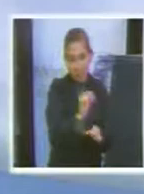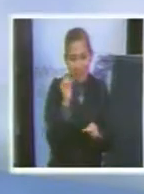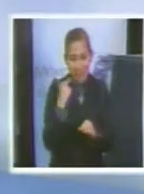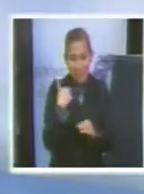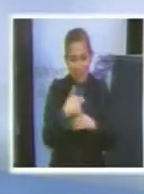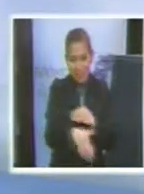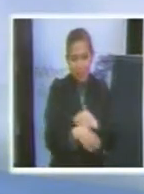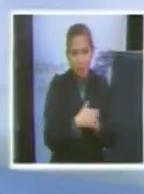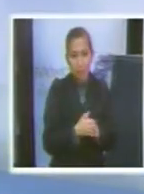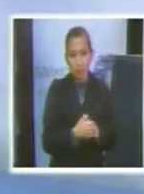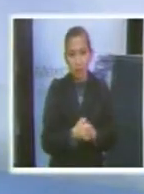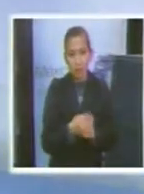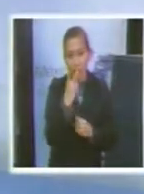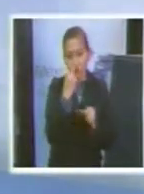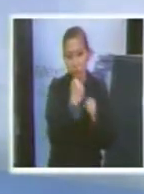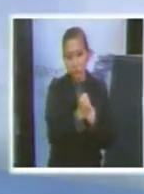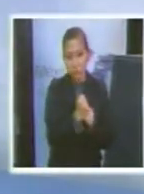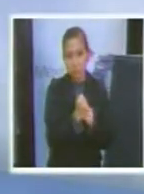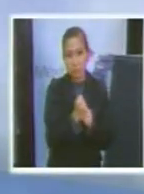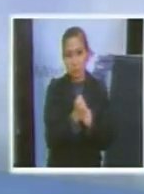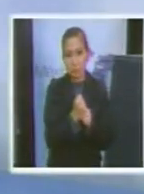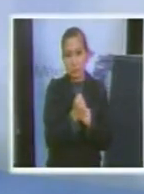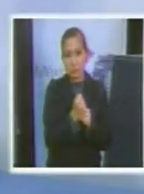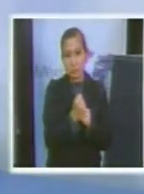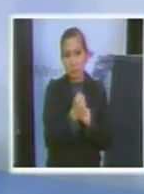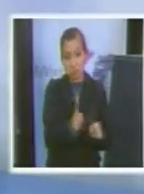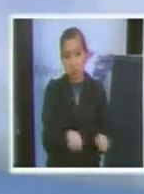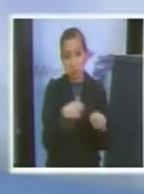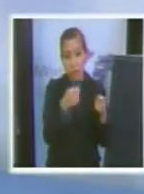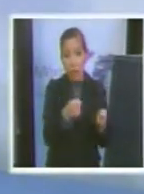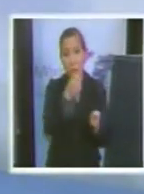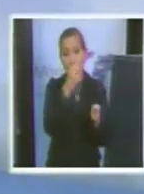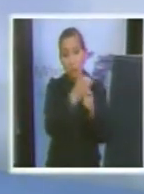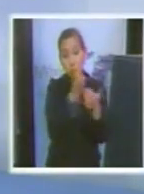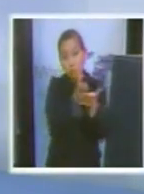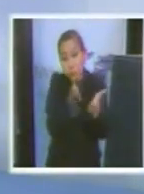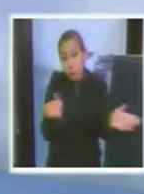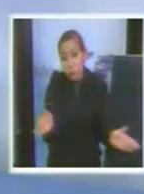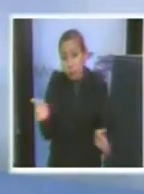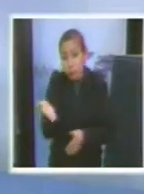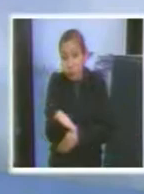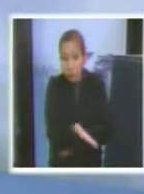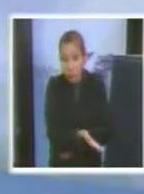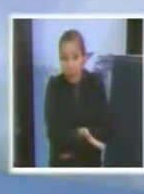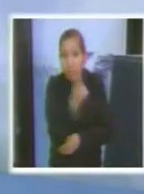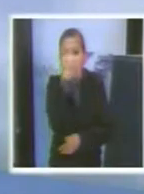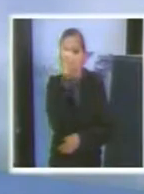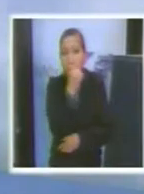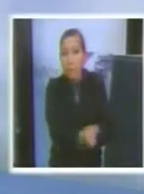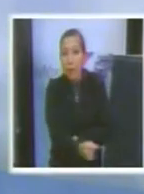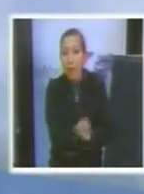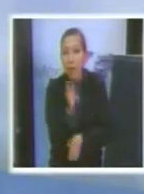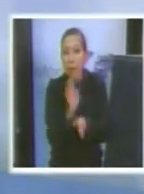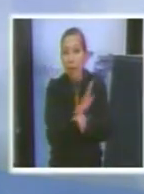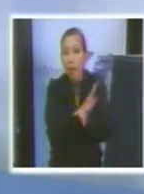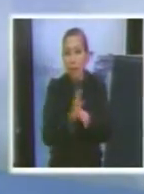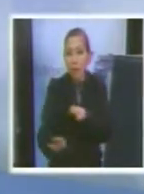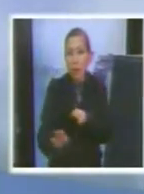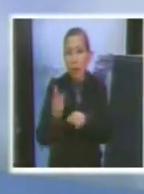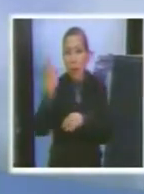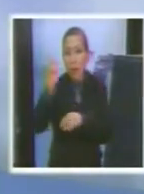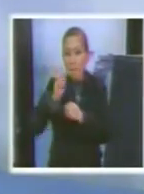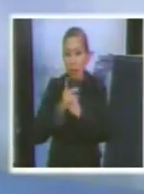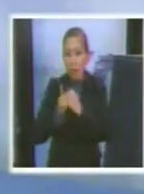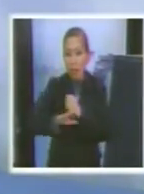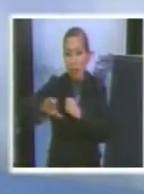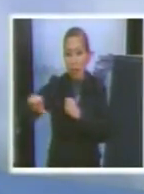en estos 2 últimos años brindan nuevas oportunidades para que, en beneficio de los